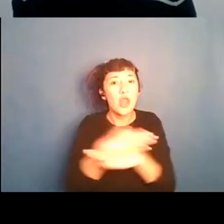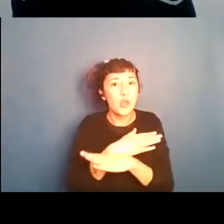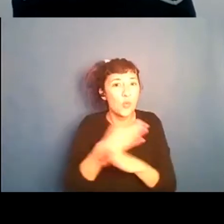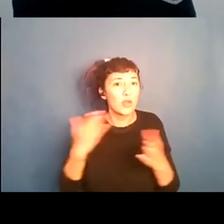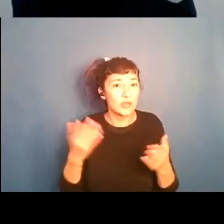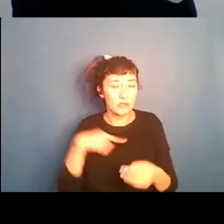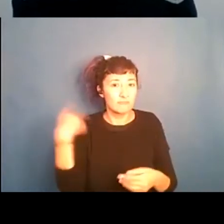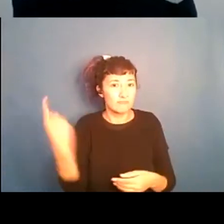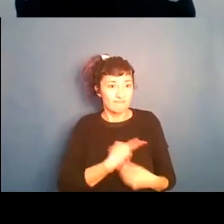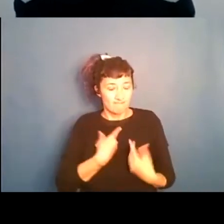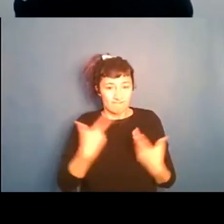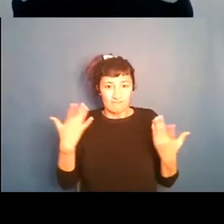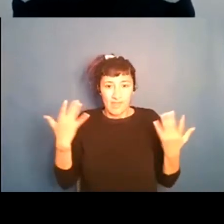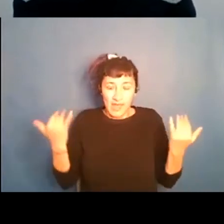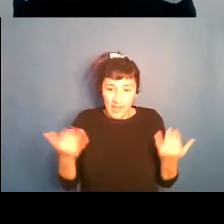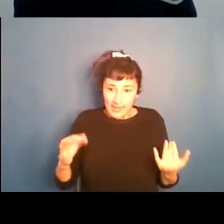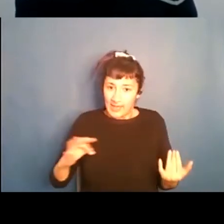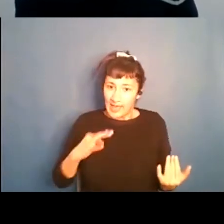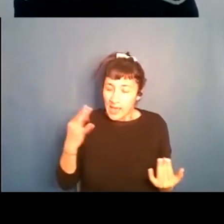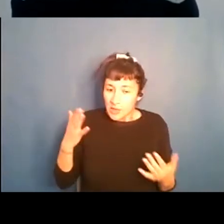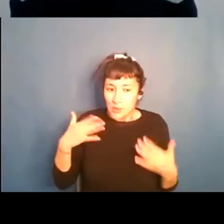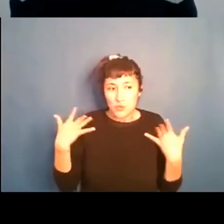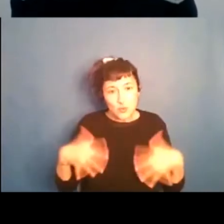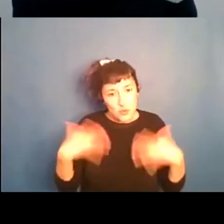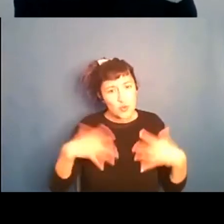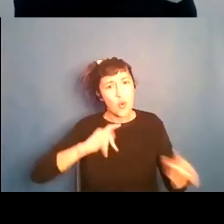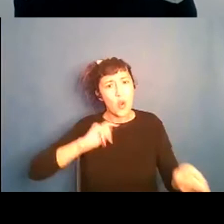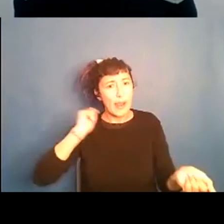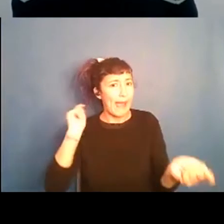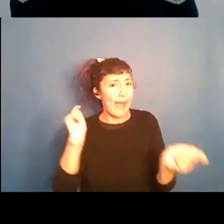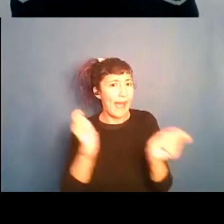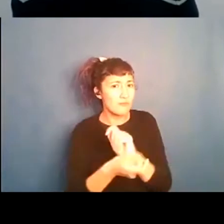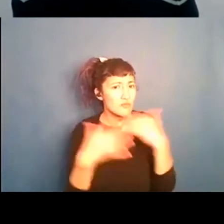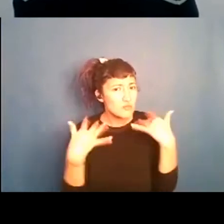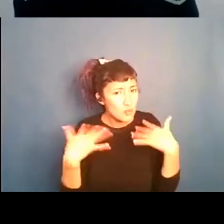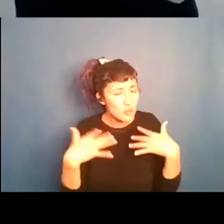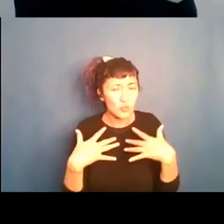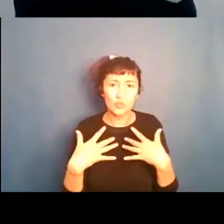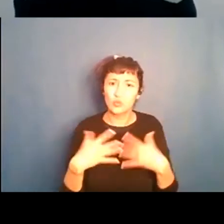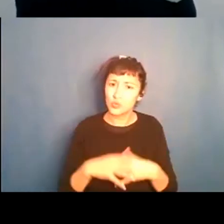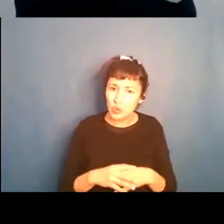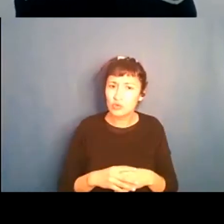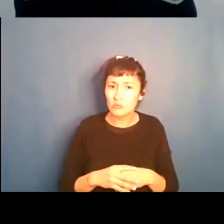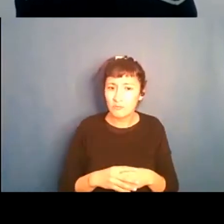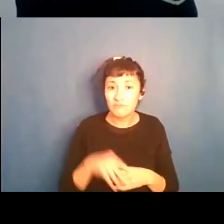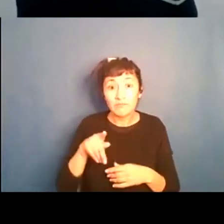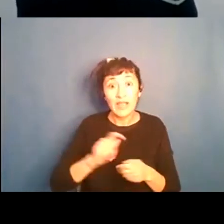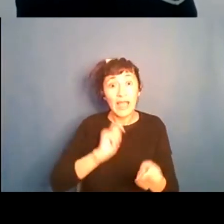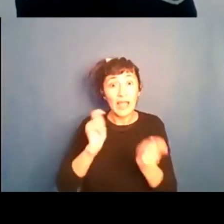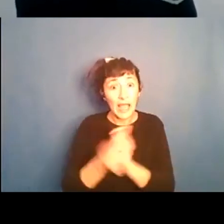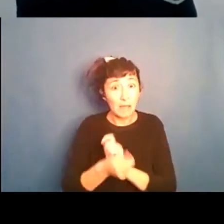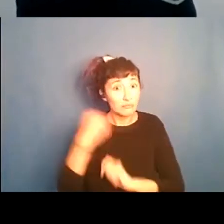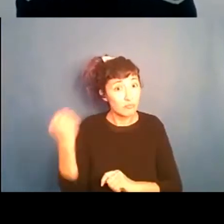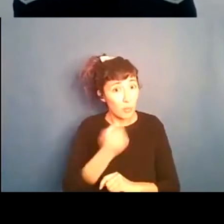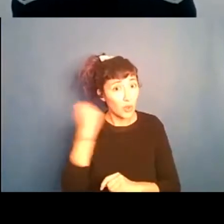un año donde hay muchos cambios que nos trascienden, y esos cambios que trascienden también